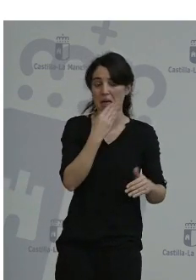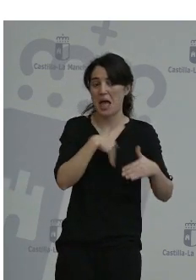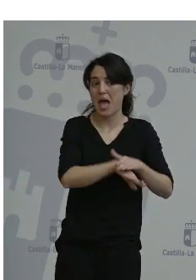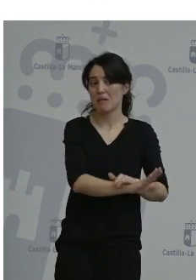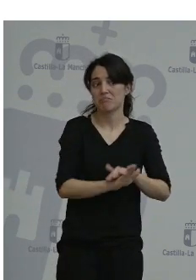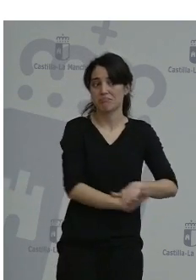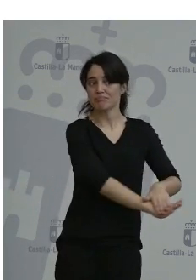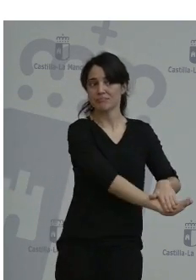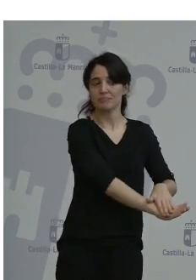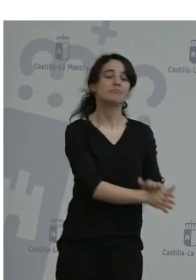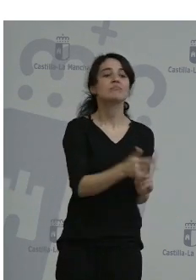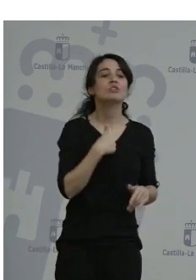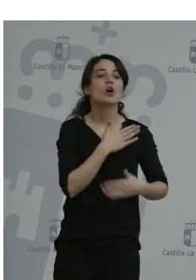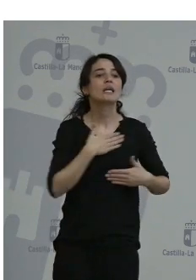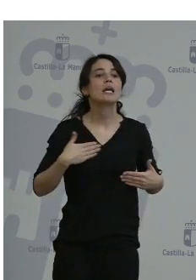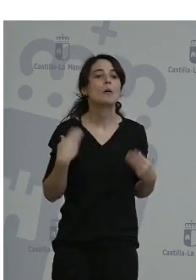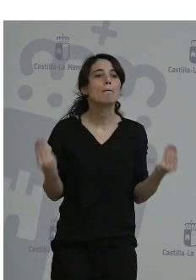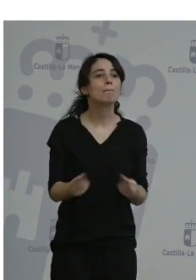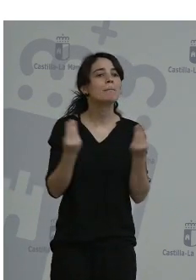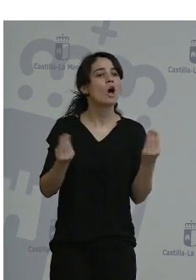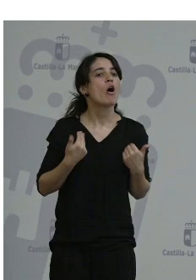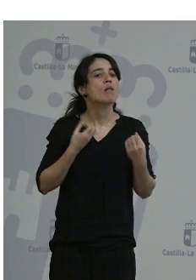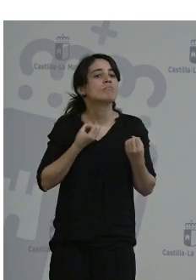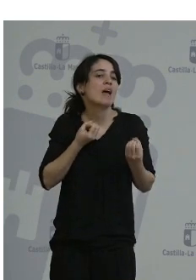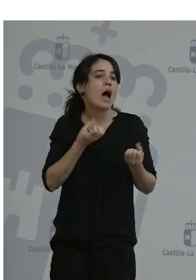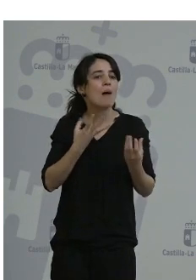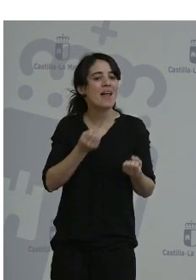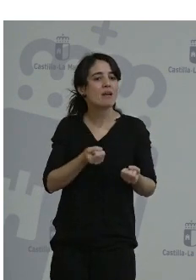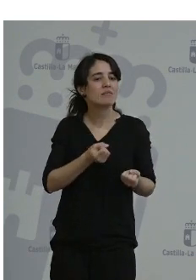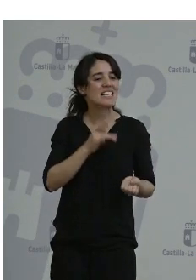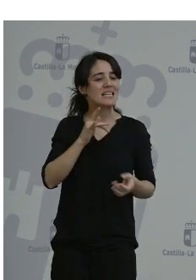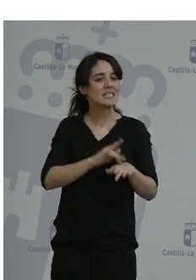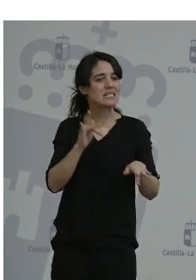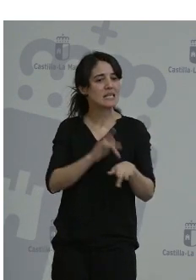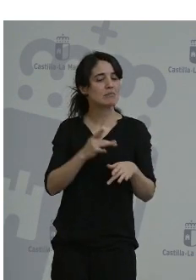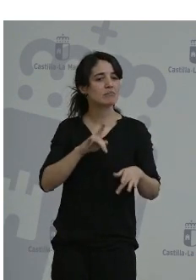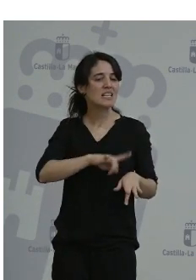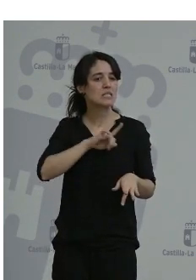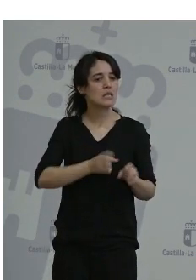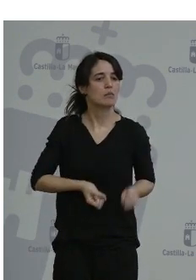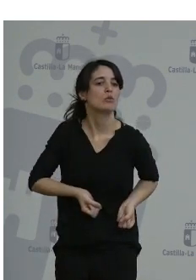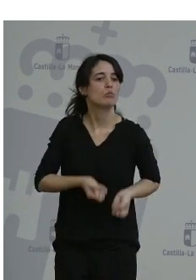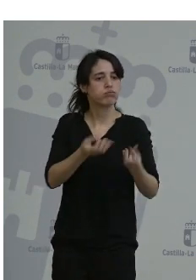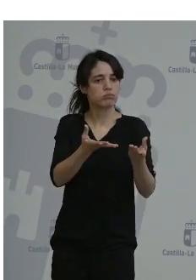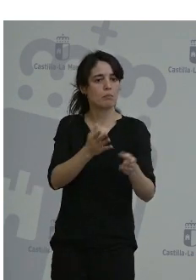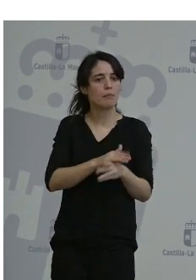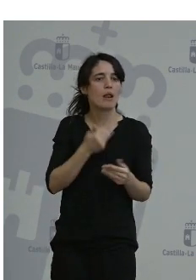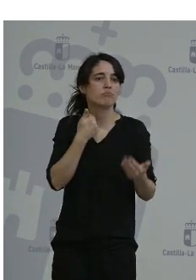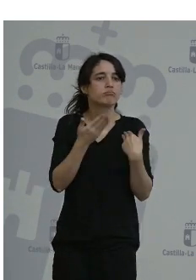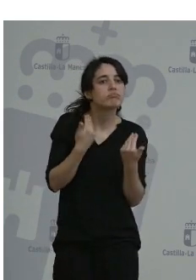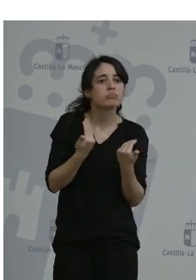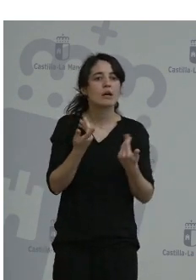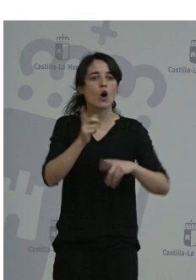realmente, desde el propio sentimiento, de lo que creo que las Administraciones públicas estamos, iba a decir,